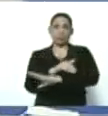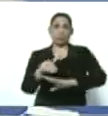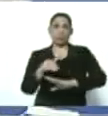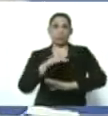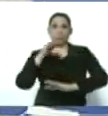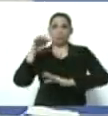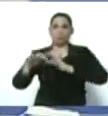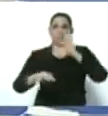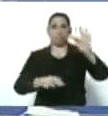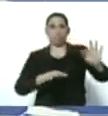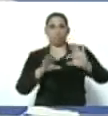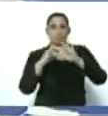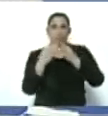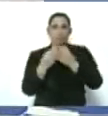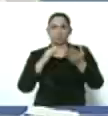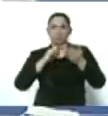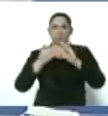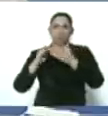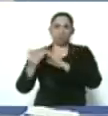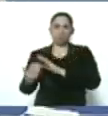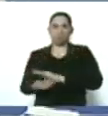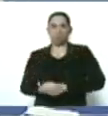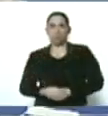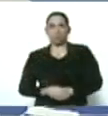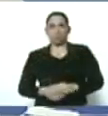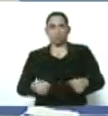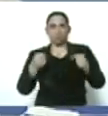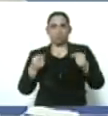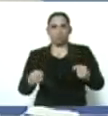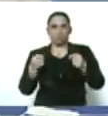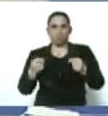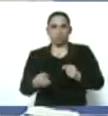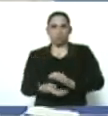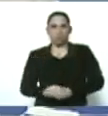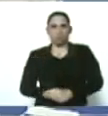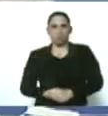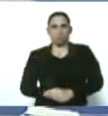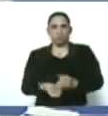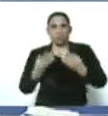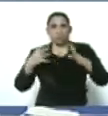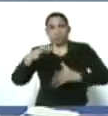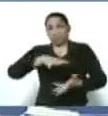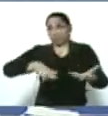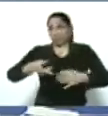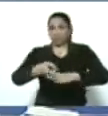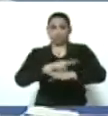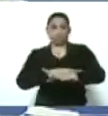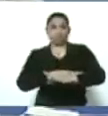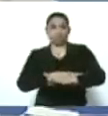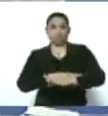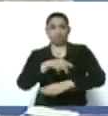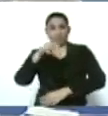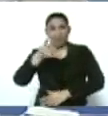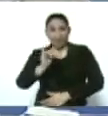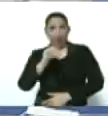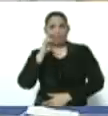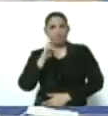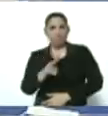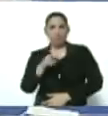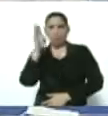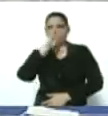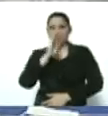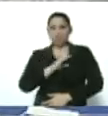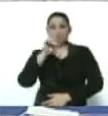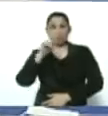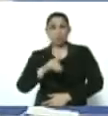infectando familias, comunidades, mercados. Bueno, un desastre, pues, el desastre que hay en Brasil, el desastre que hay